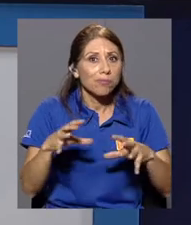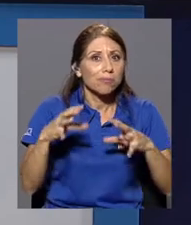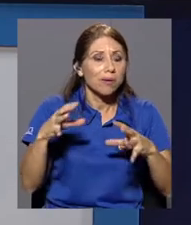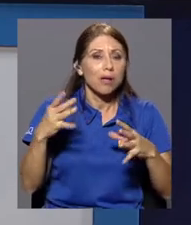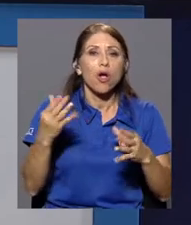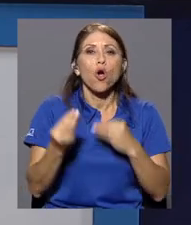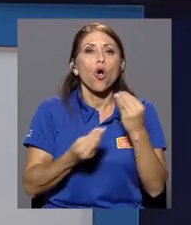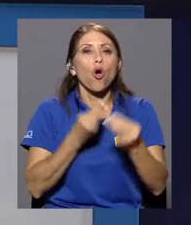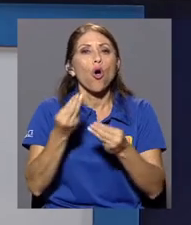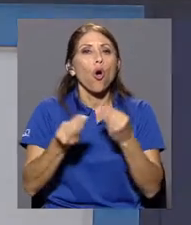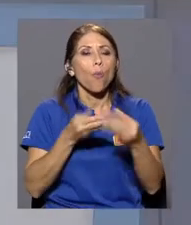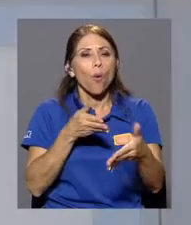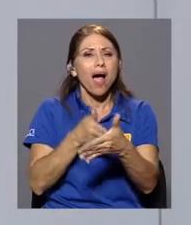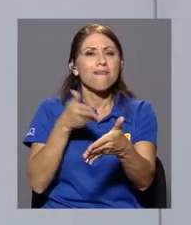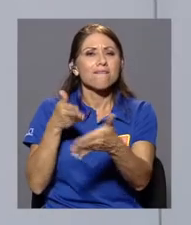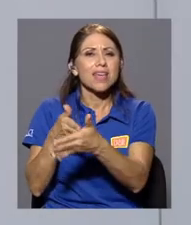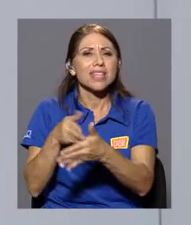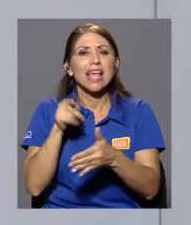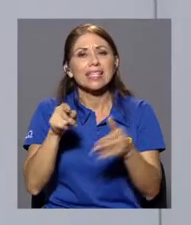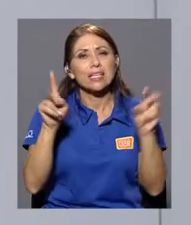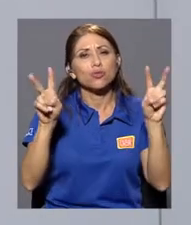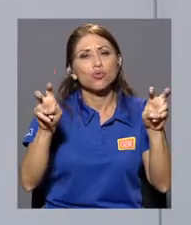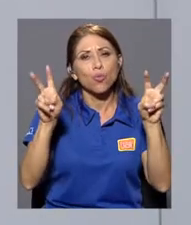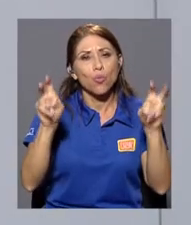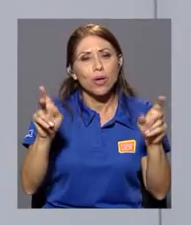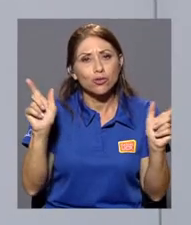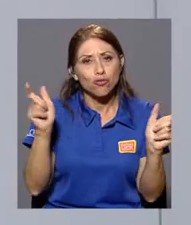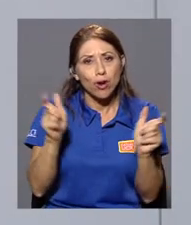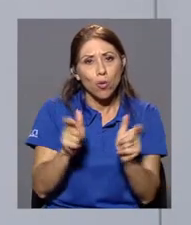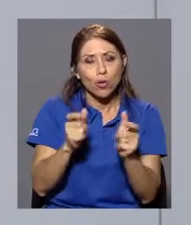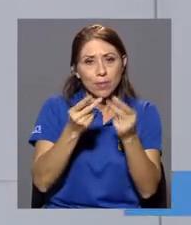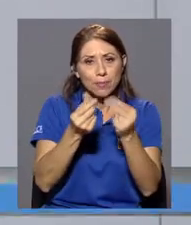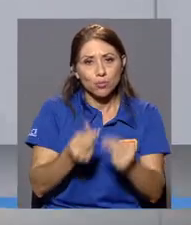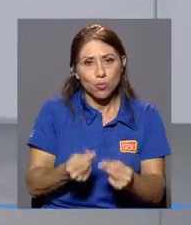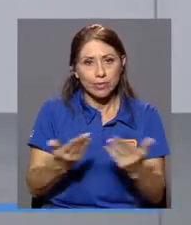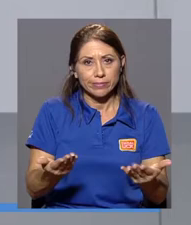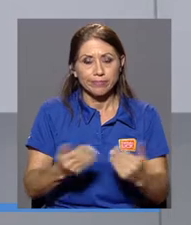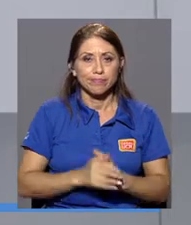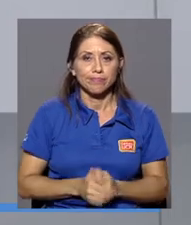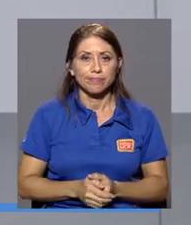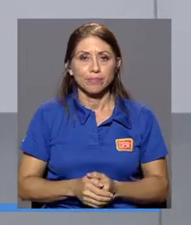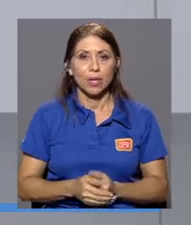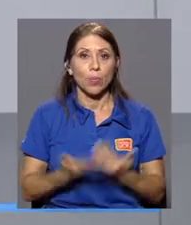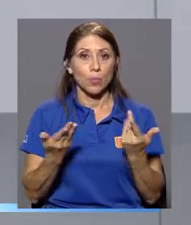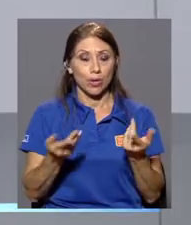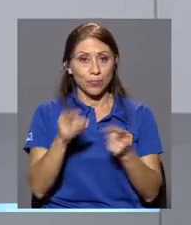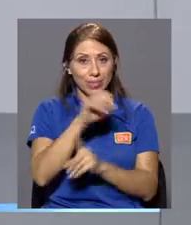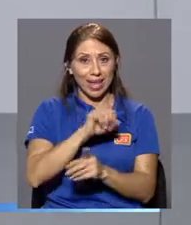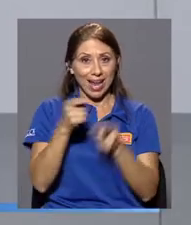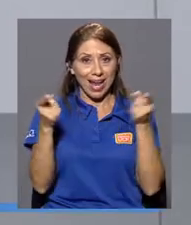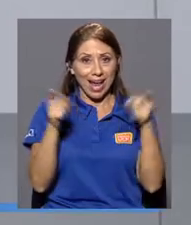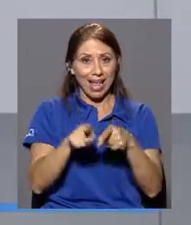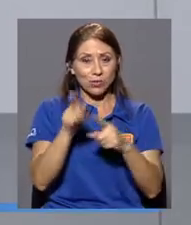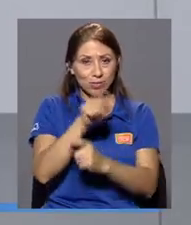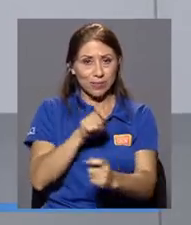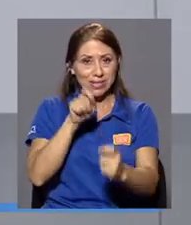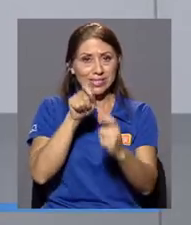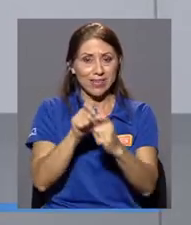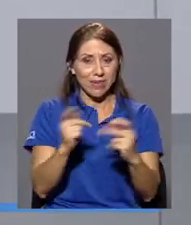recorte en estas ayudas, en estos presupuestos a las sedes y recintos? Muy bien, en el caso específico del recinto de